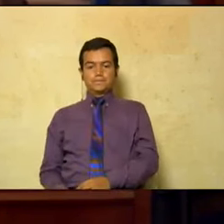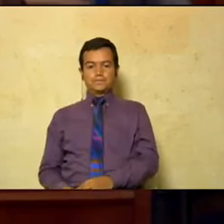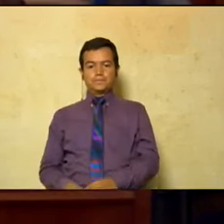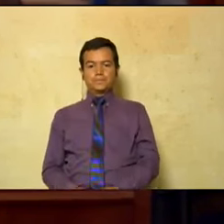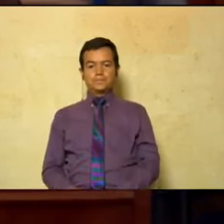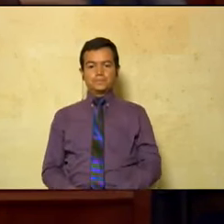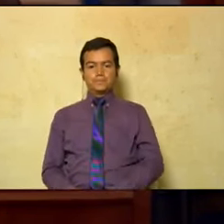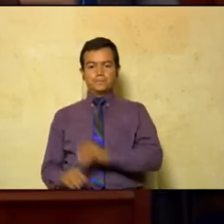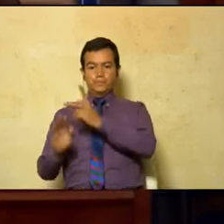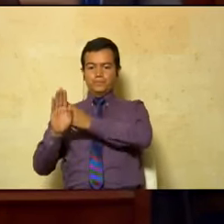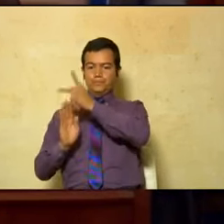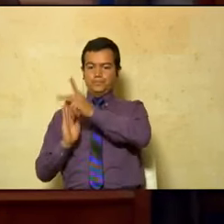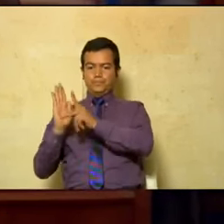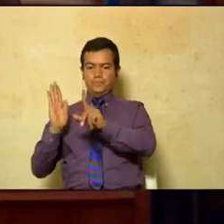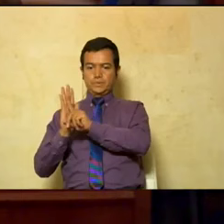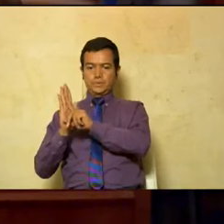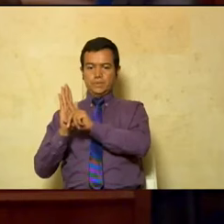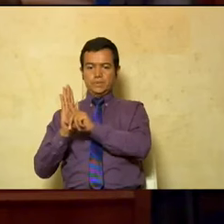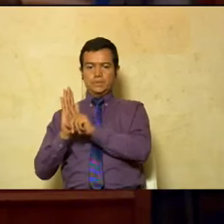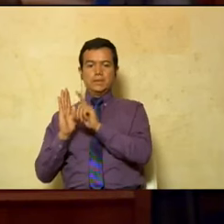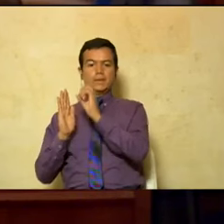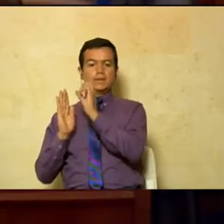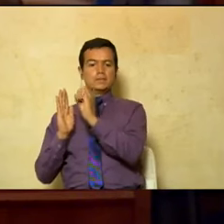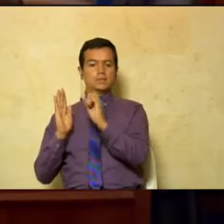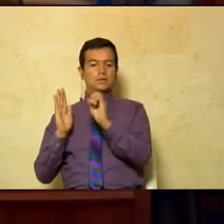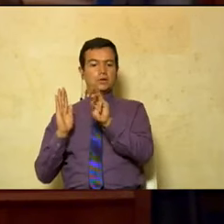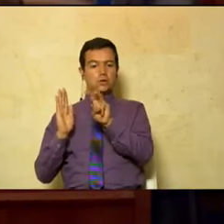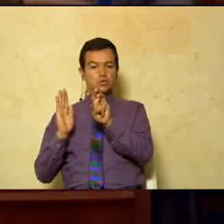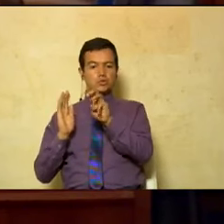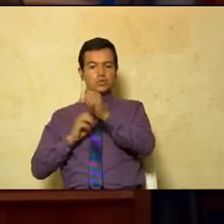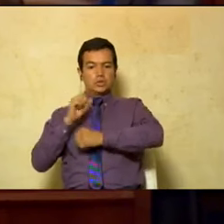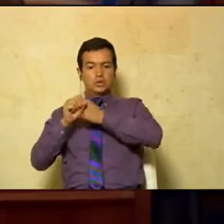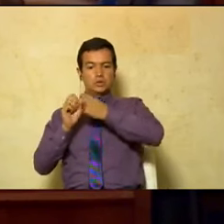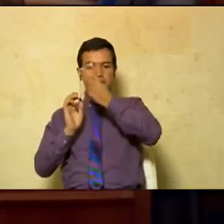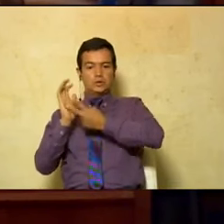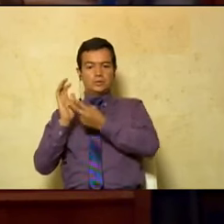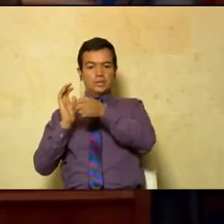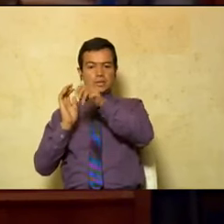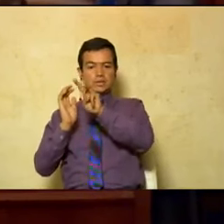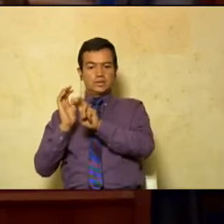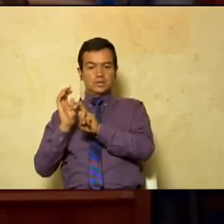cámara proyecto de ley número 008 2017